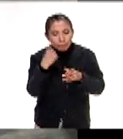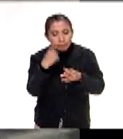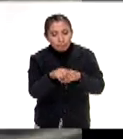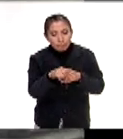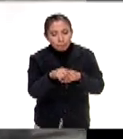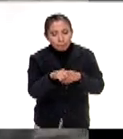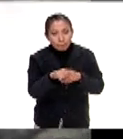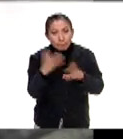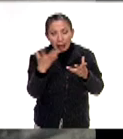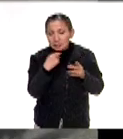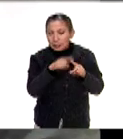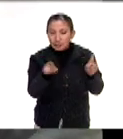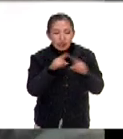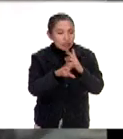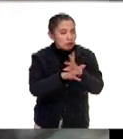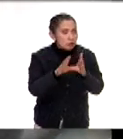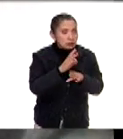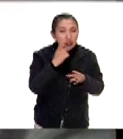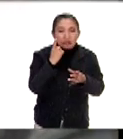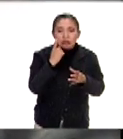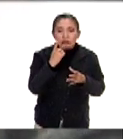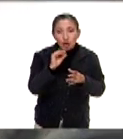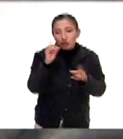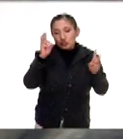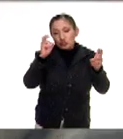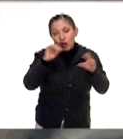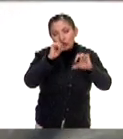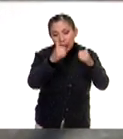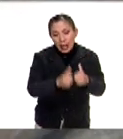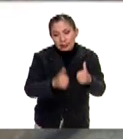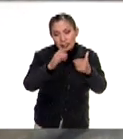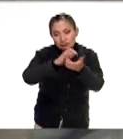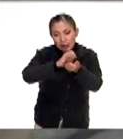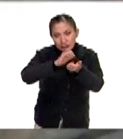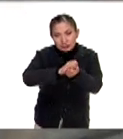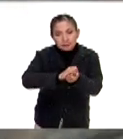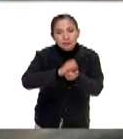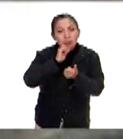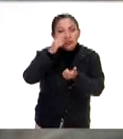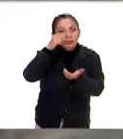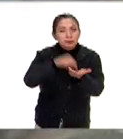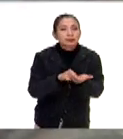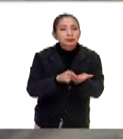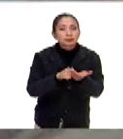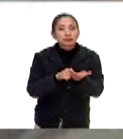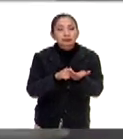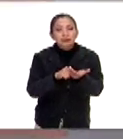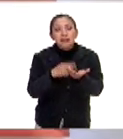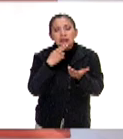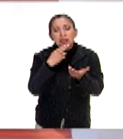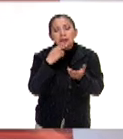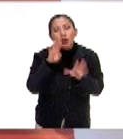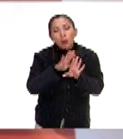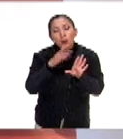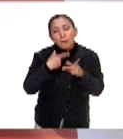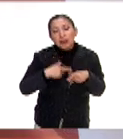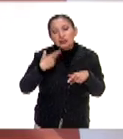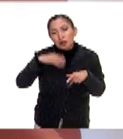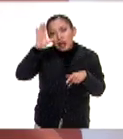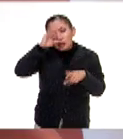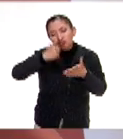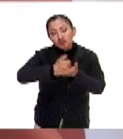hacer muchas cosas, no solo cuestión de artes plásticas. Entonces sí creo que funciona también como un agente